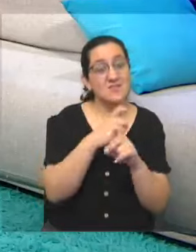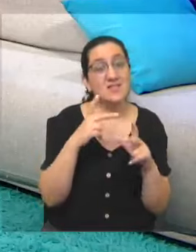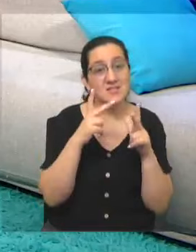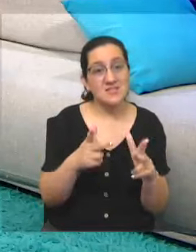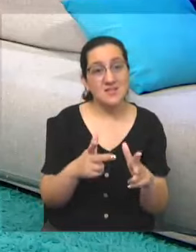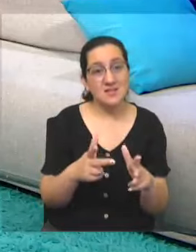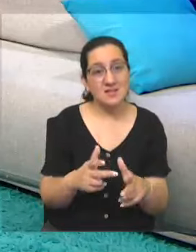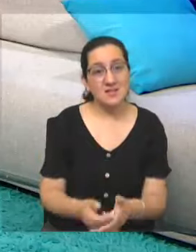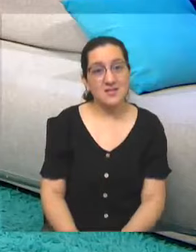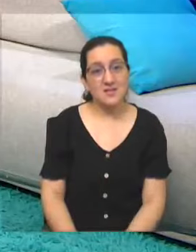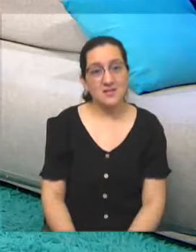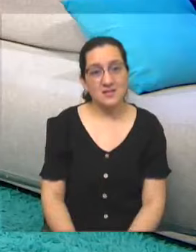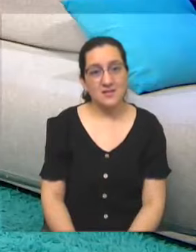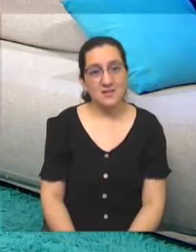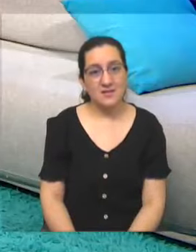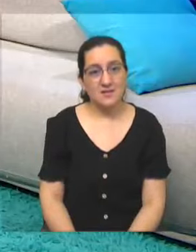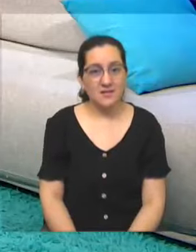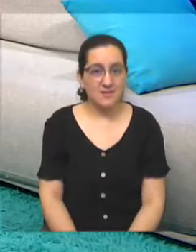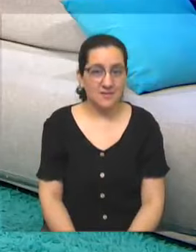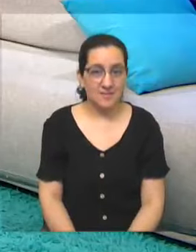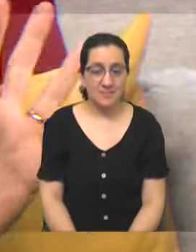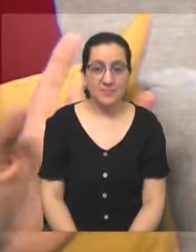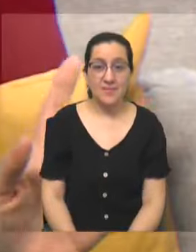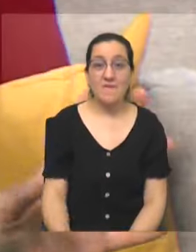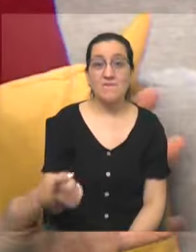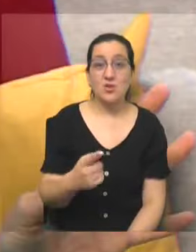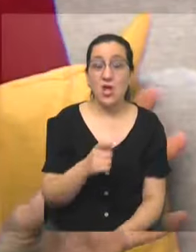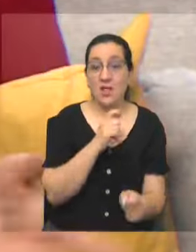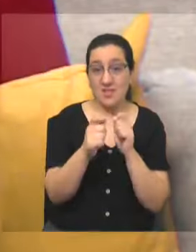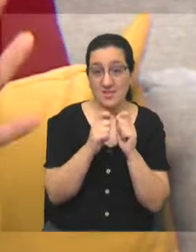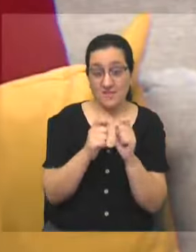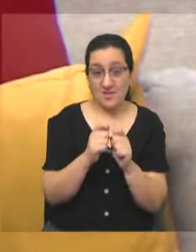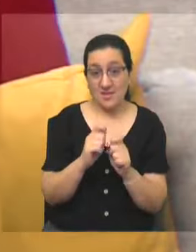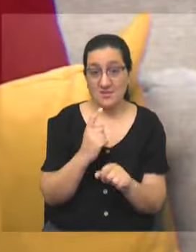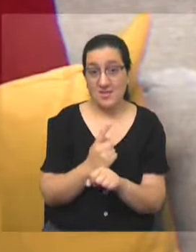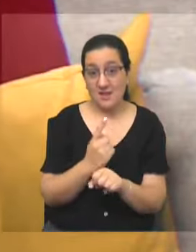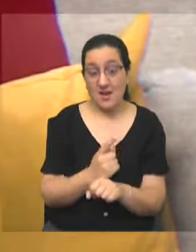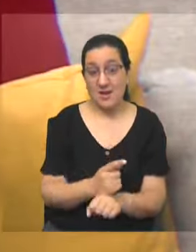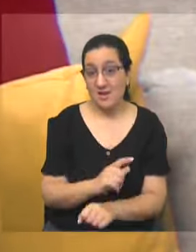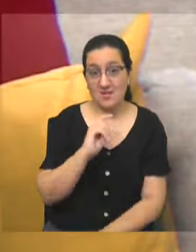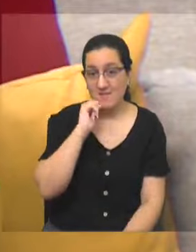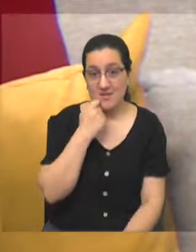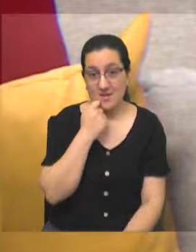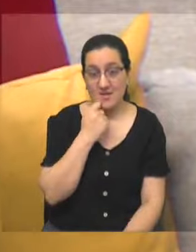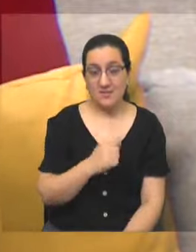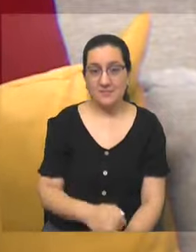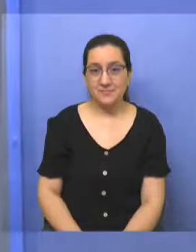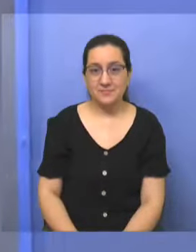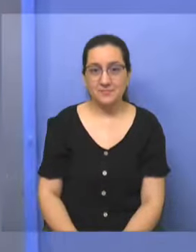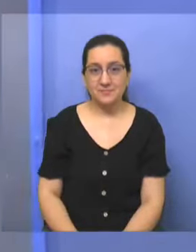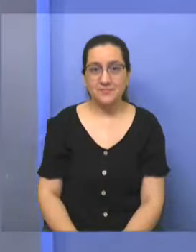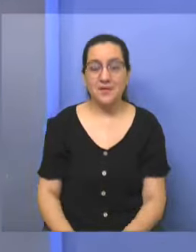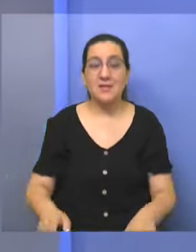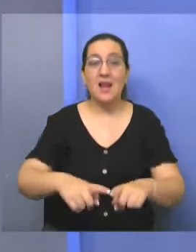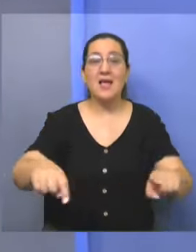Fernández sin decir Juancito Carrasco. Juancito Carrasco sin decir Cristina Fernández. La tuvimos Fernández, en entrevista, ¿no? Central, ella solita igual. Sí, así que es una divina. Y están en la sala Zita Rosa